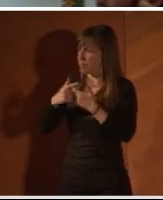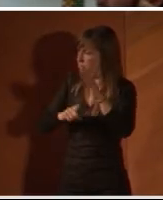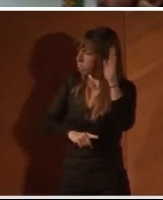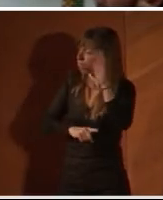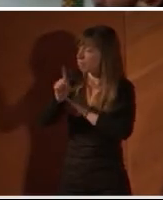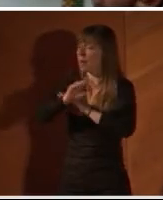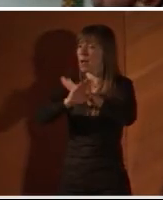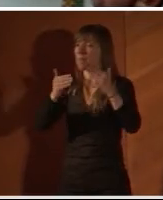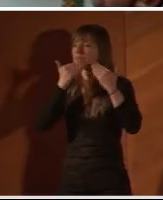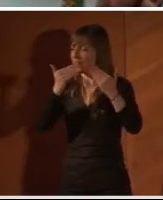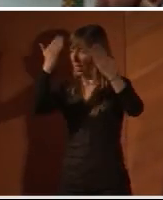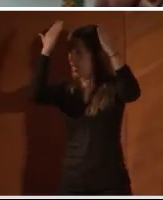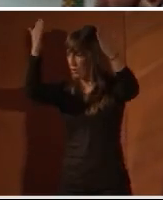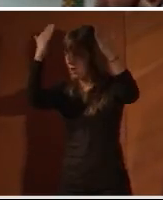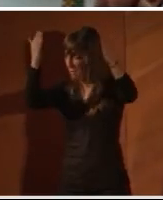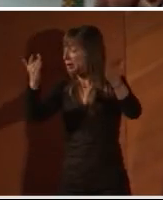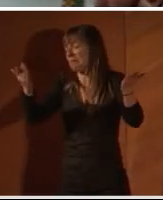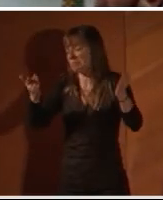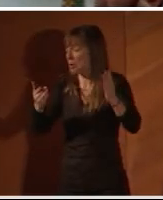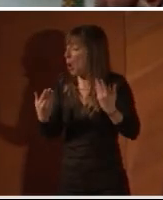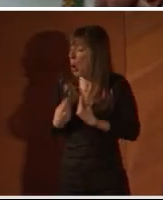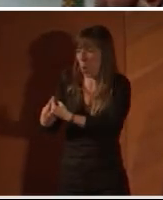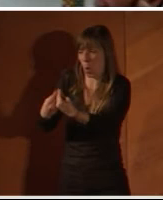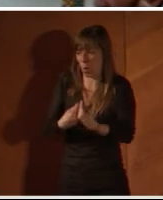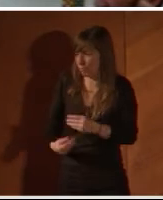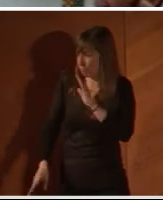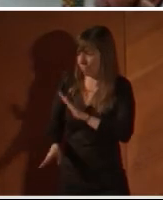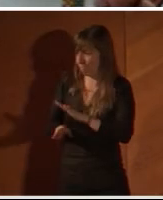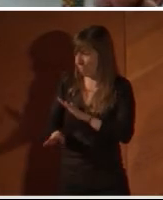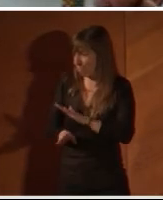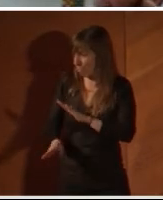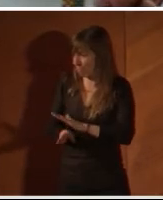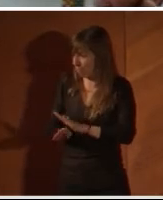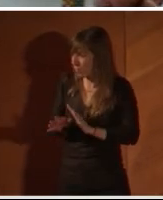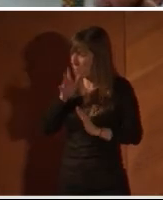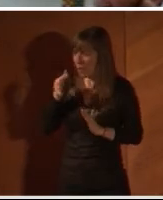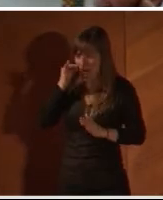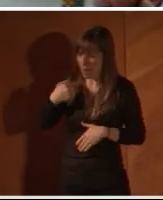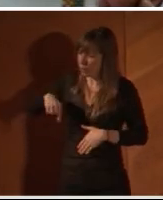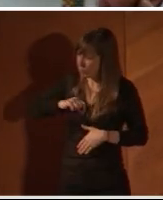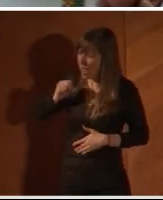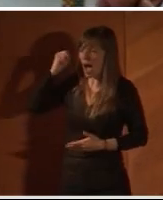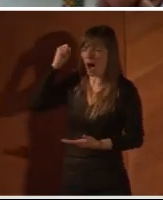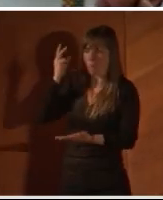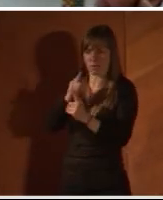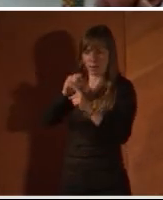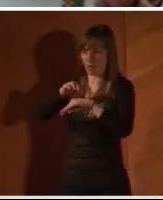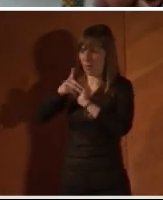muchas gracias, enhorabuena y seguiremos juntos en este camino que es un camino por la apuesta de más